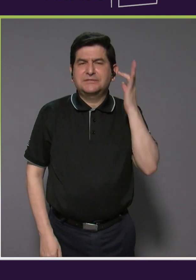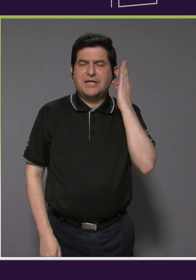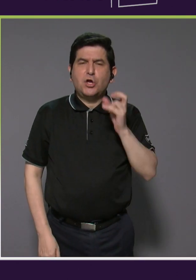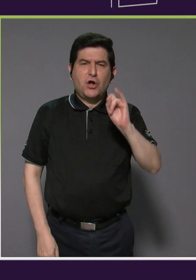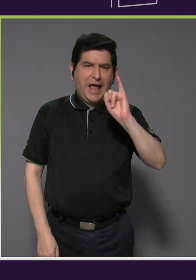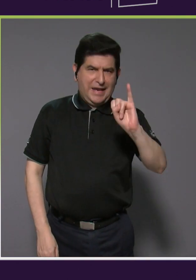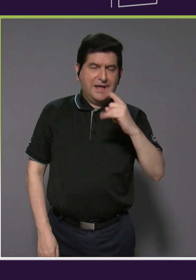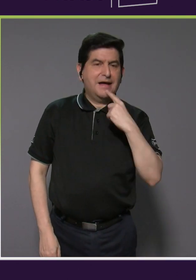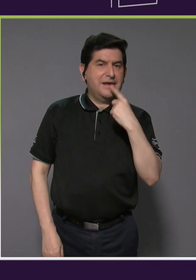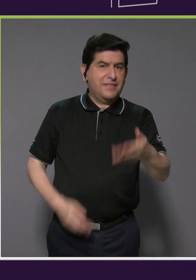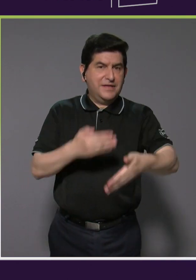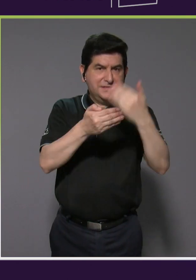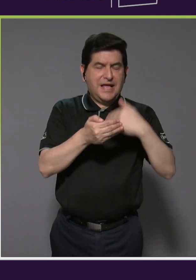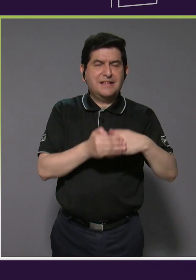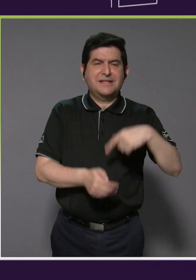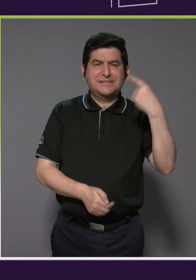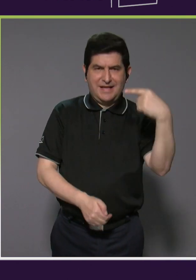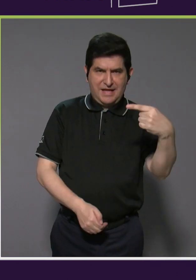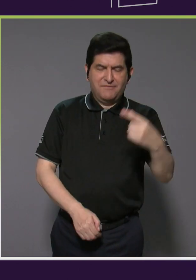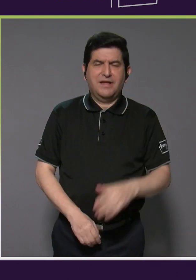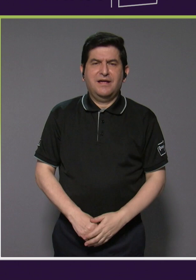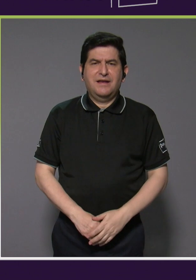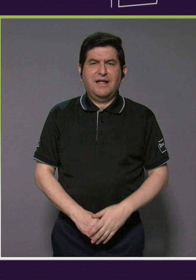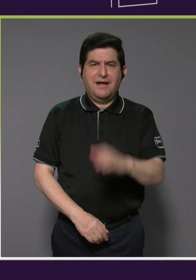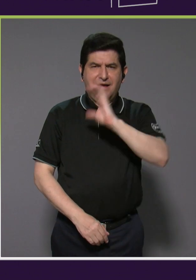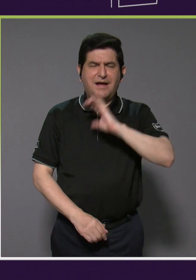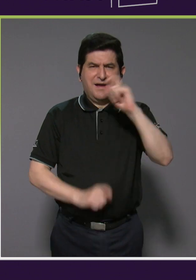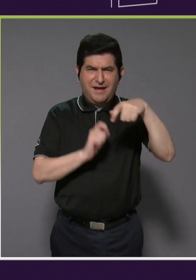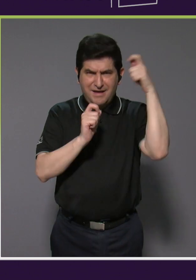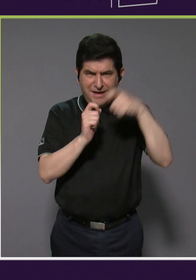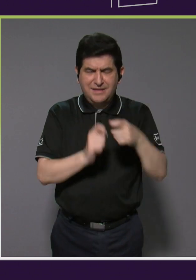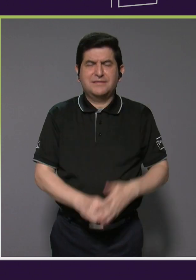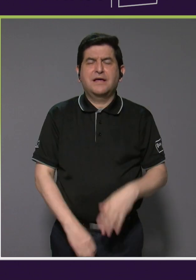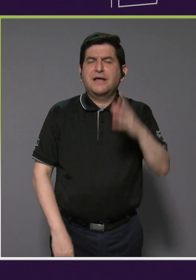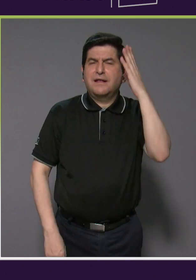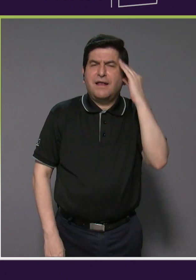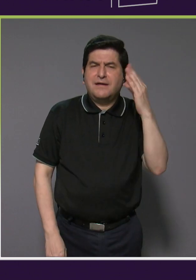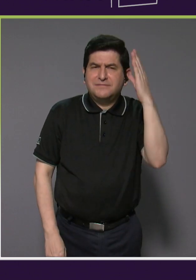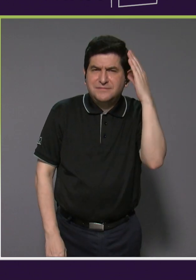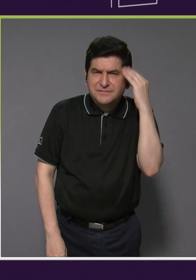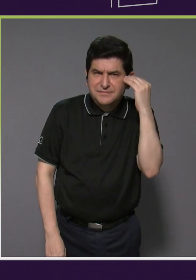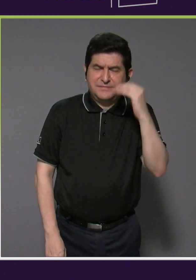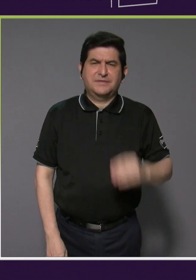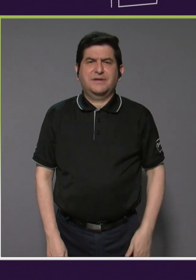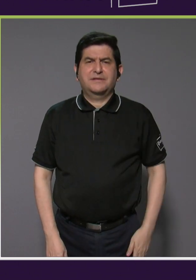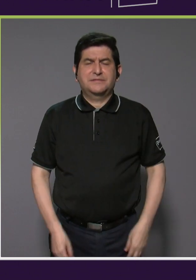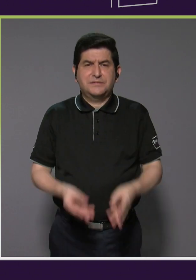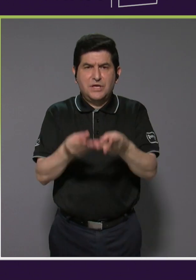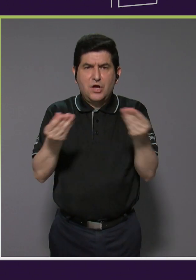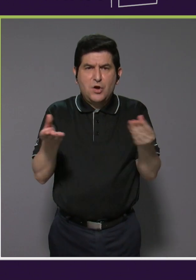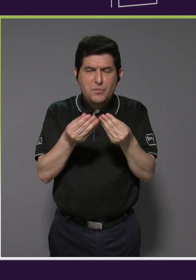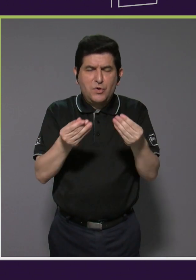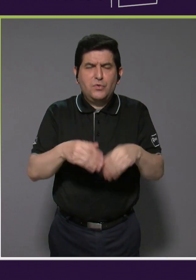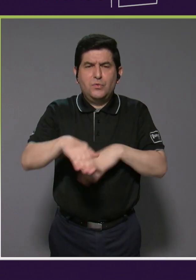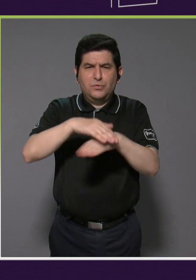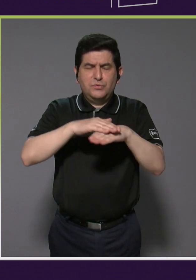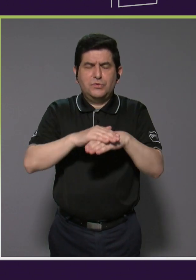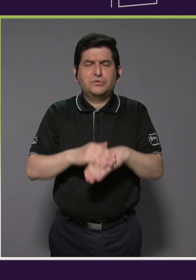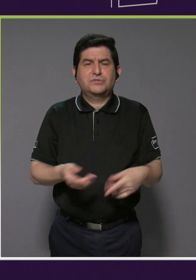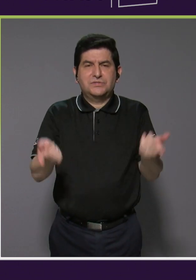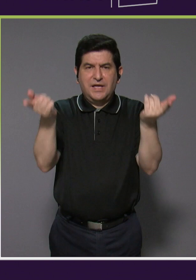bueno, mencionaba doña Gabriela, estas especificidades, ¿verdad? La expertise, la canasta básica en